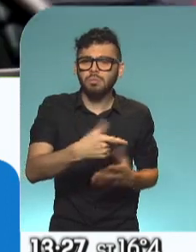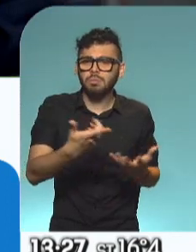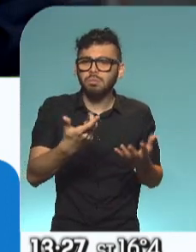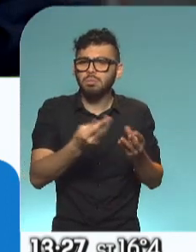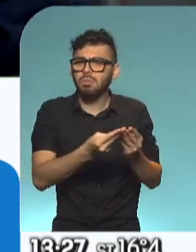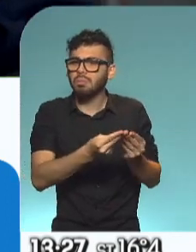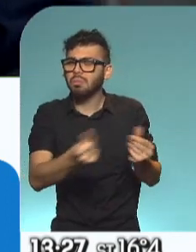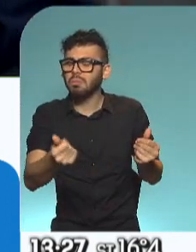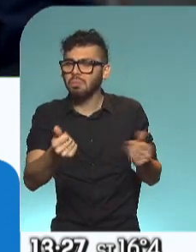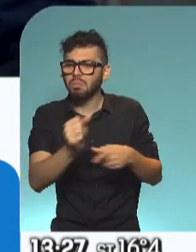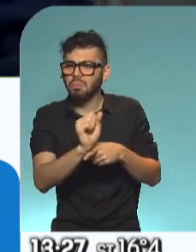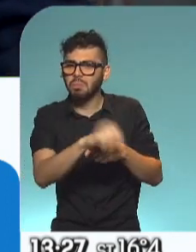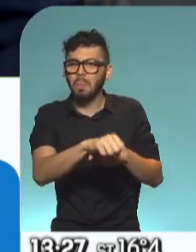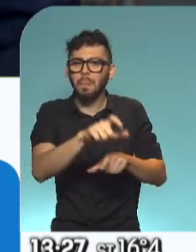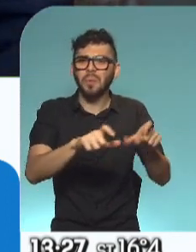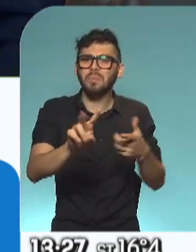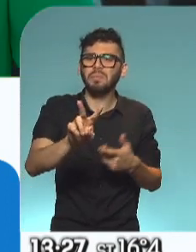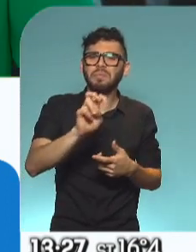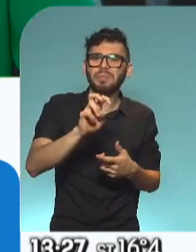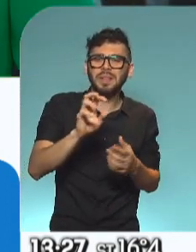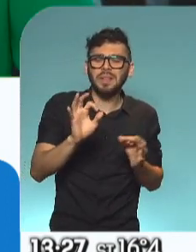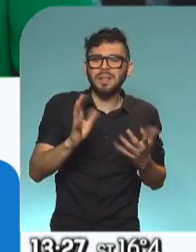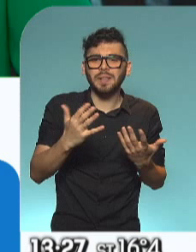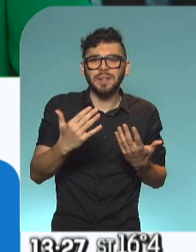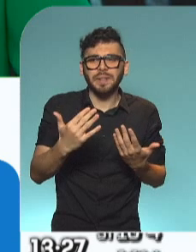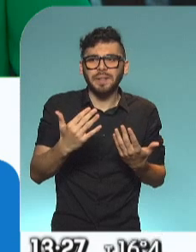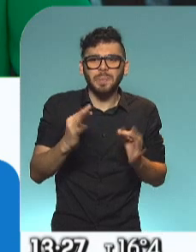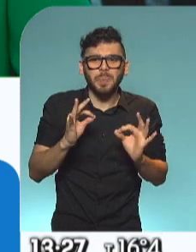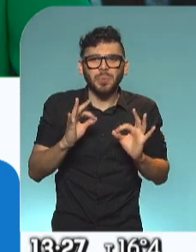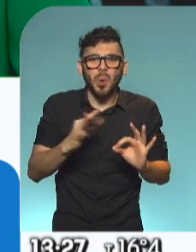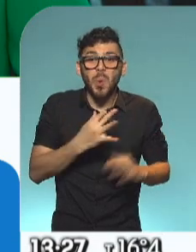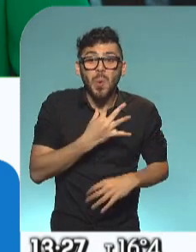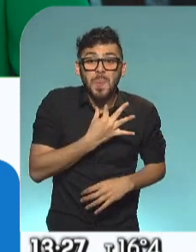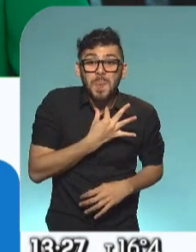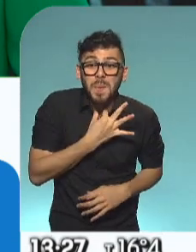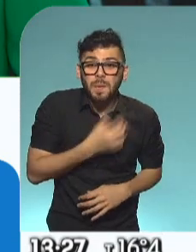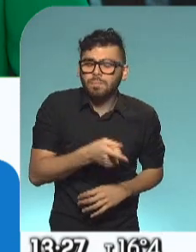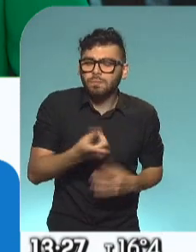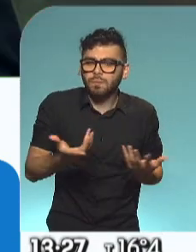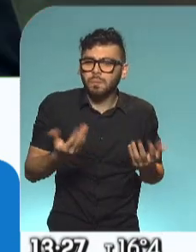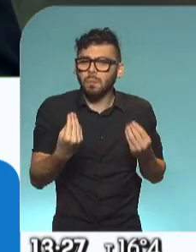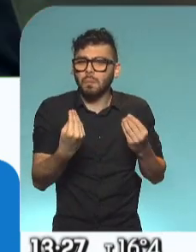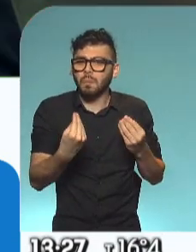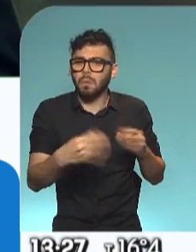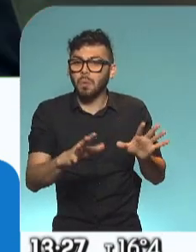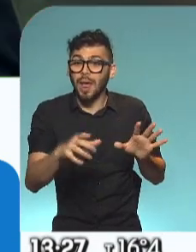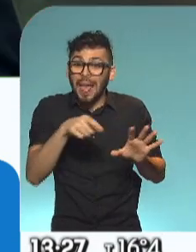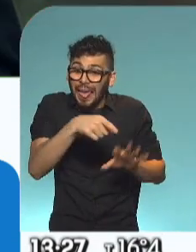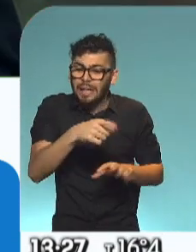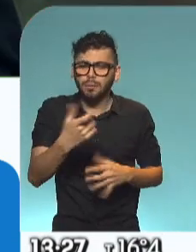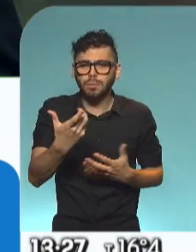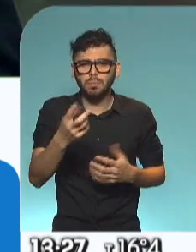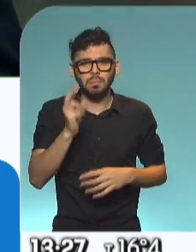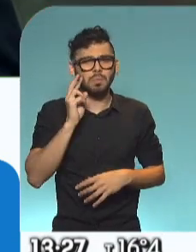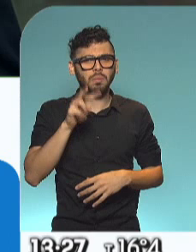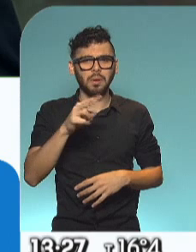de modesto ingreso en situaciones modestas, digamos, ¿no? Eso a mí me resulta muy, muy triste, ¿no? Es